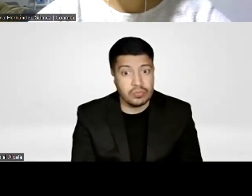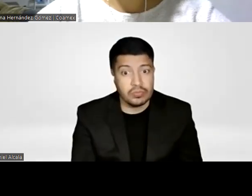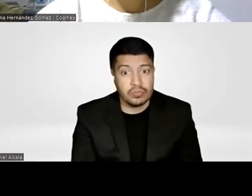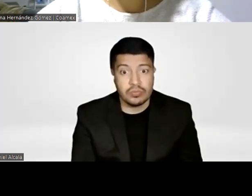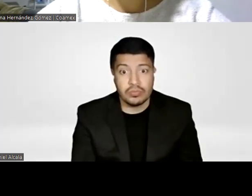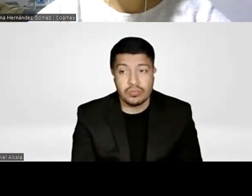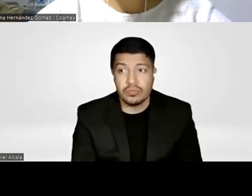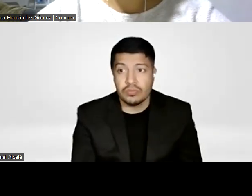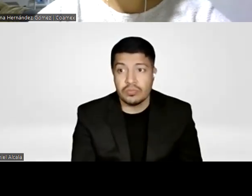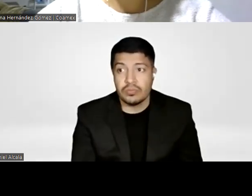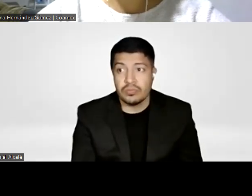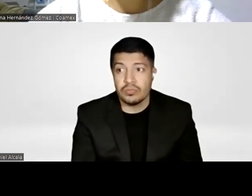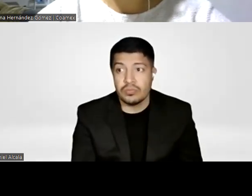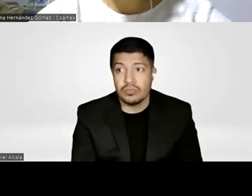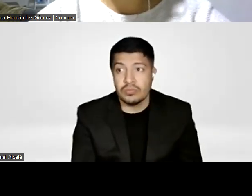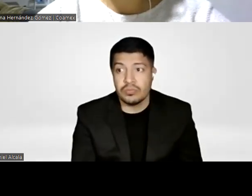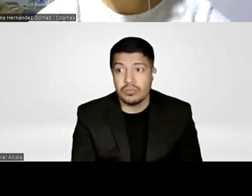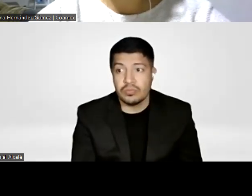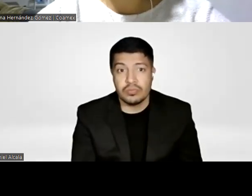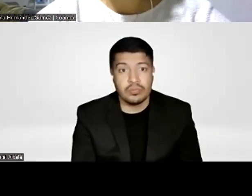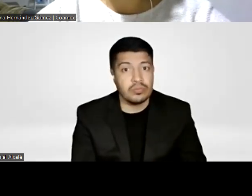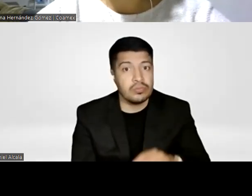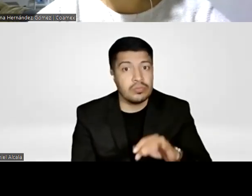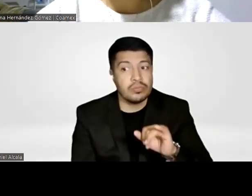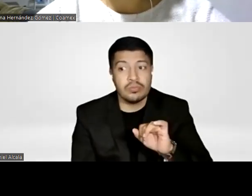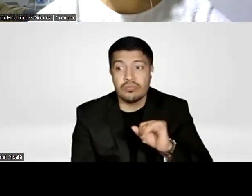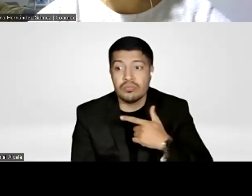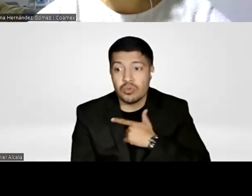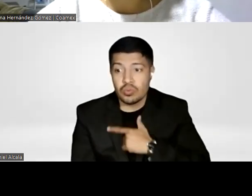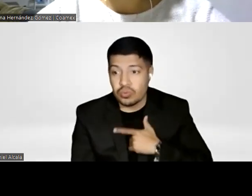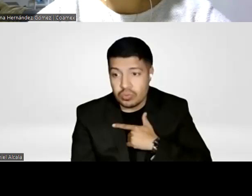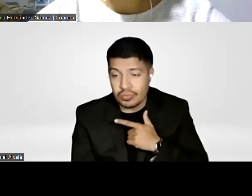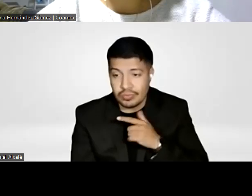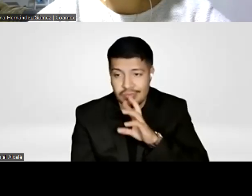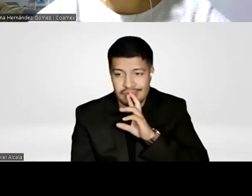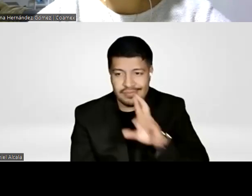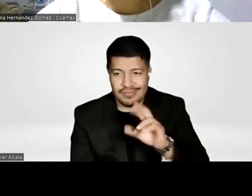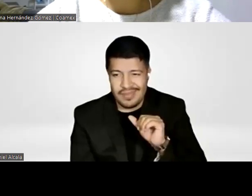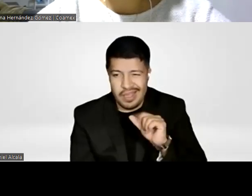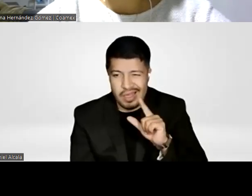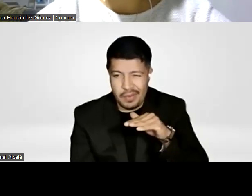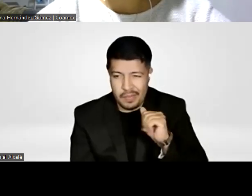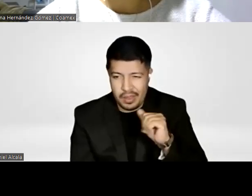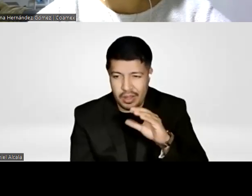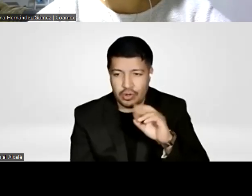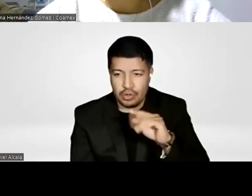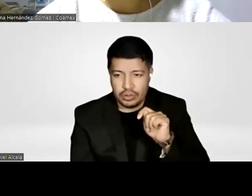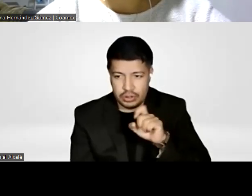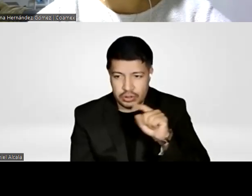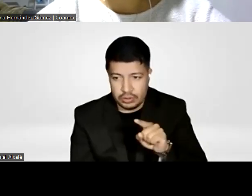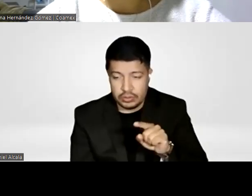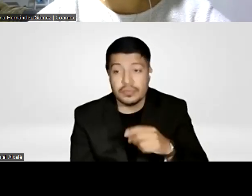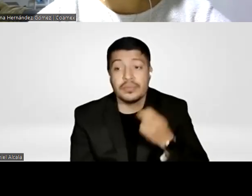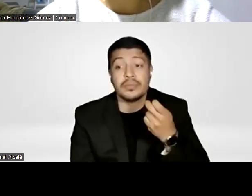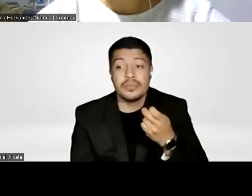Sí, con gusto. Contestando también a Alma Cortés, su pregunta. Dentro de la dirección estamos